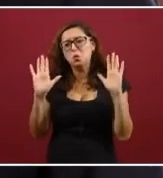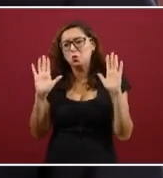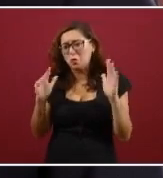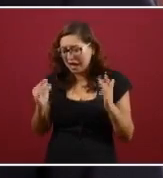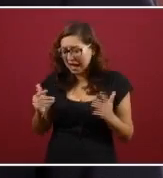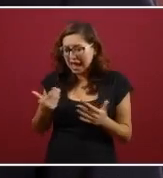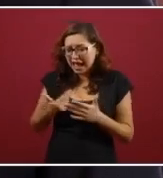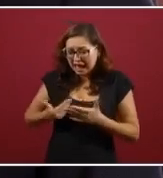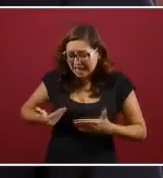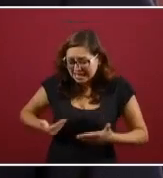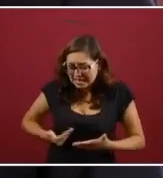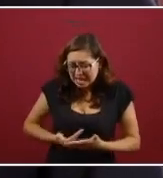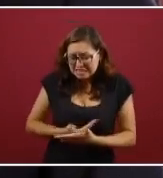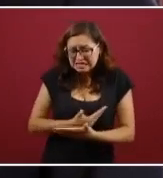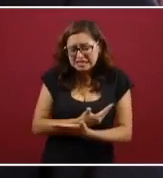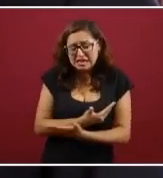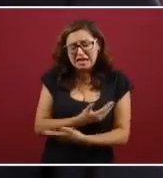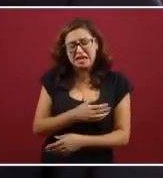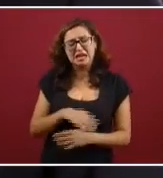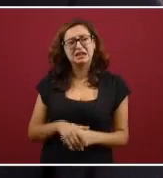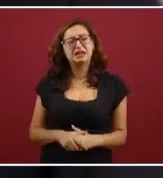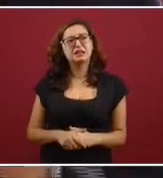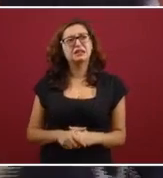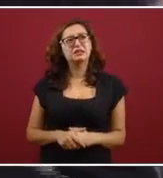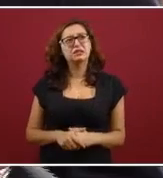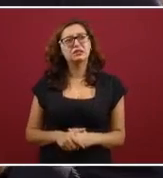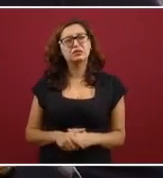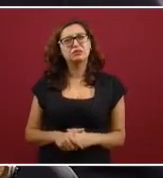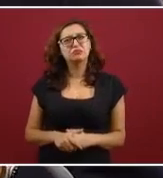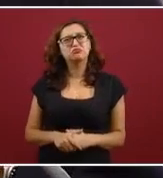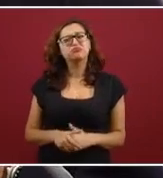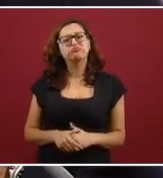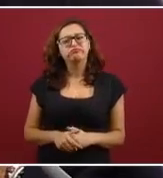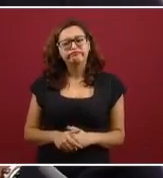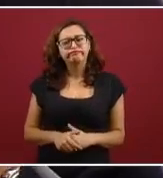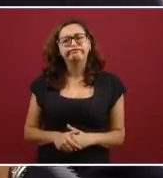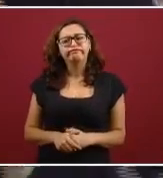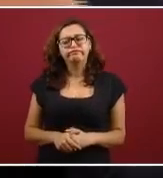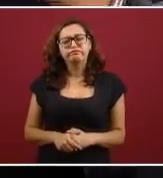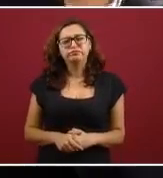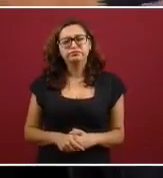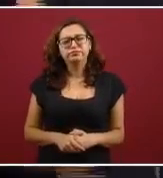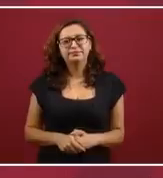naciendo, estaban por nacer. Entonces,